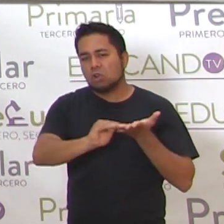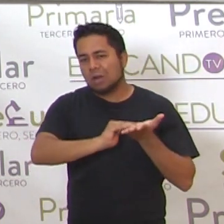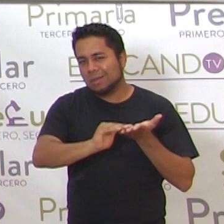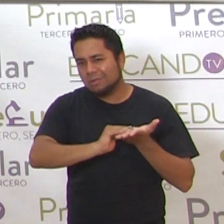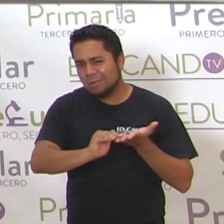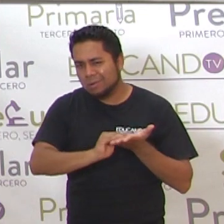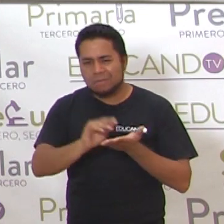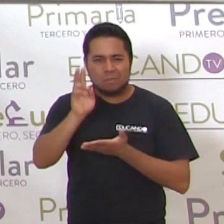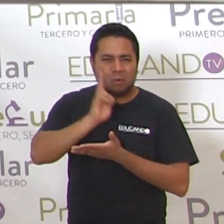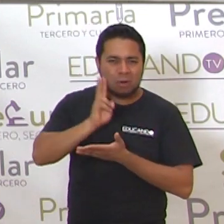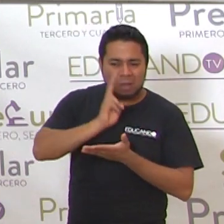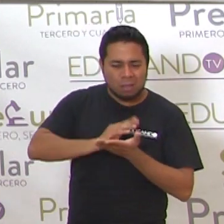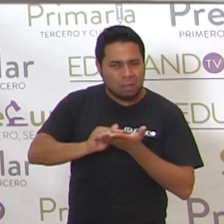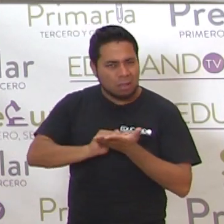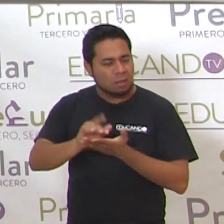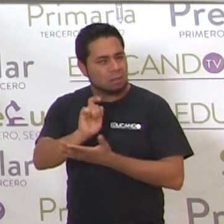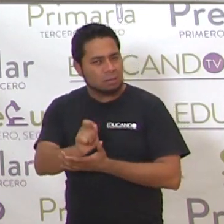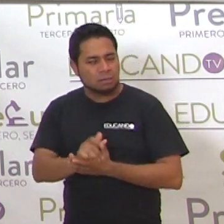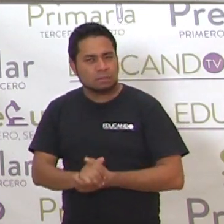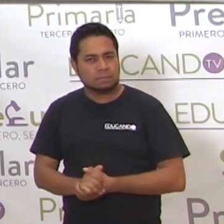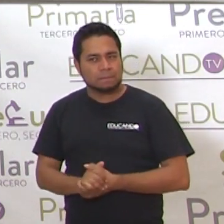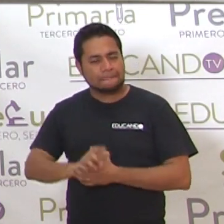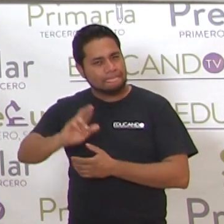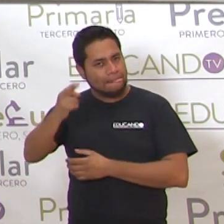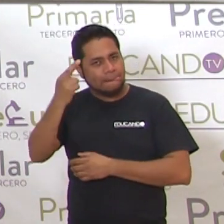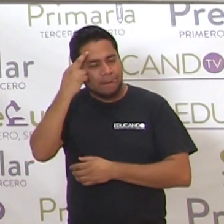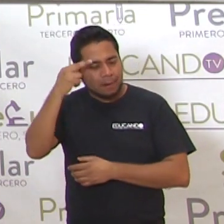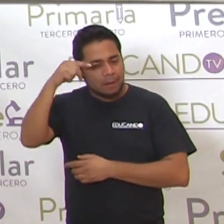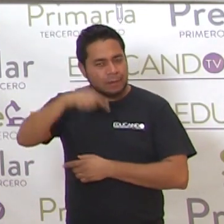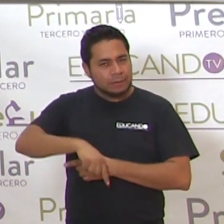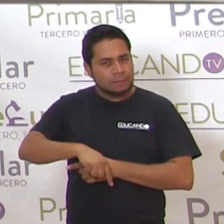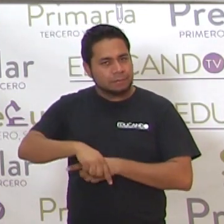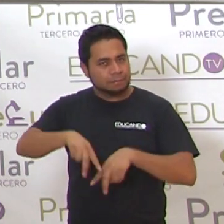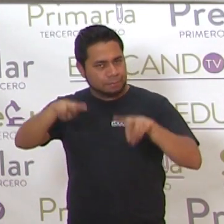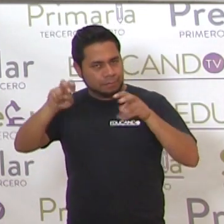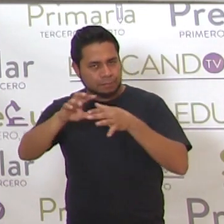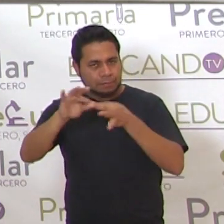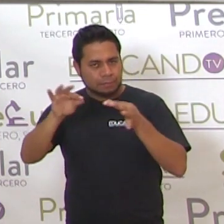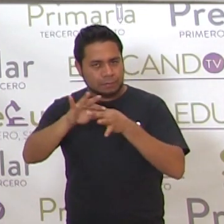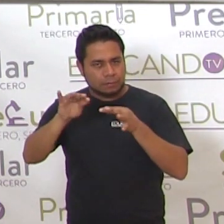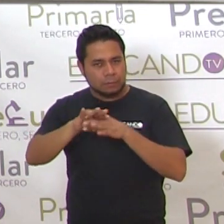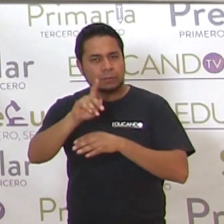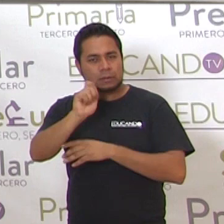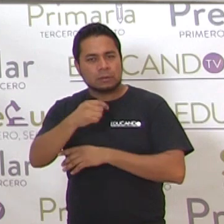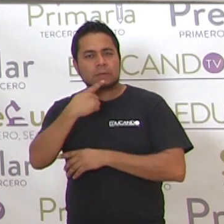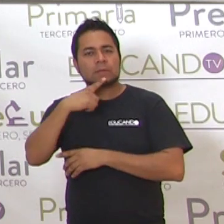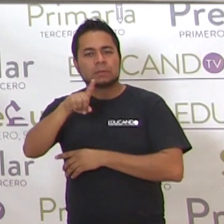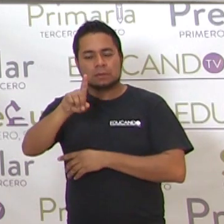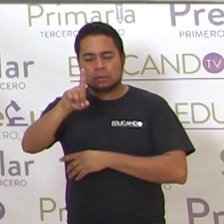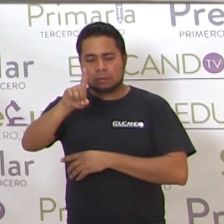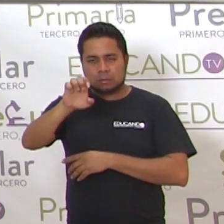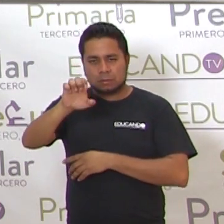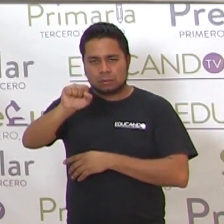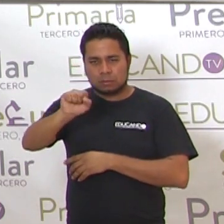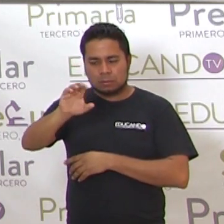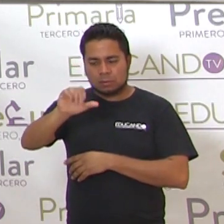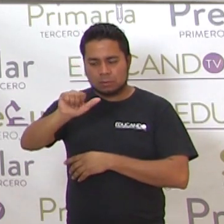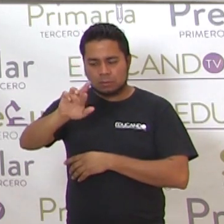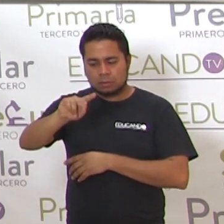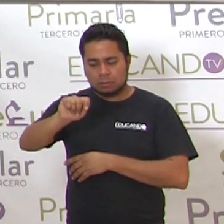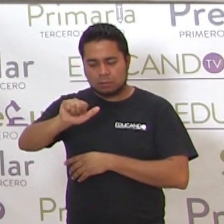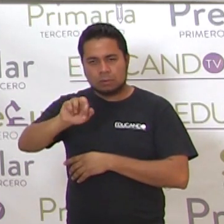en borradores te acuerdas que aquí vimos lo que es descartar y aquí también abajo